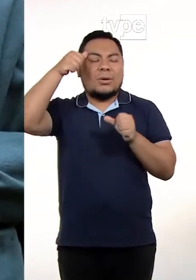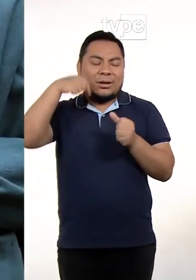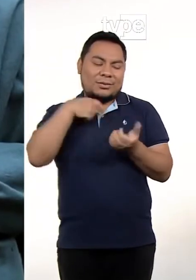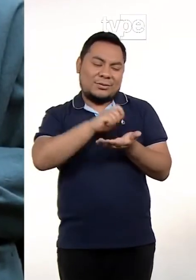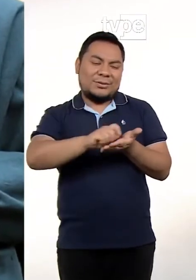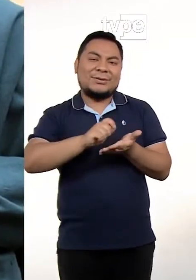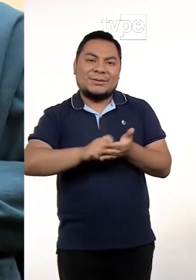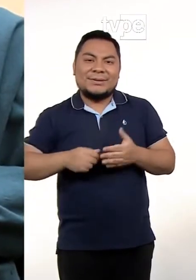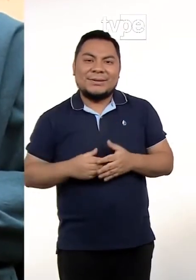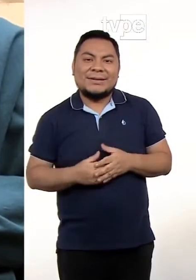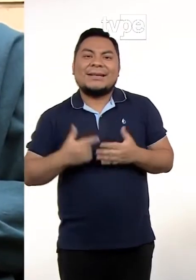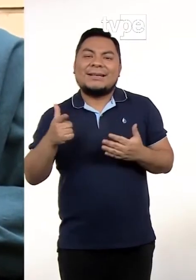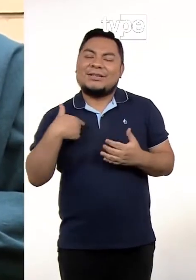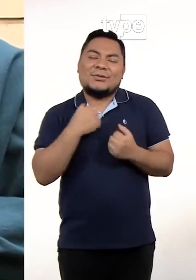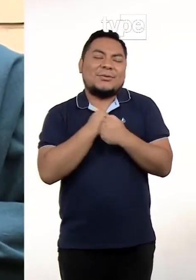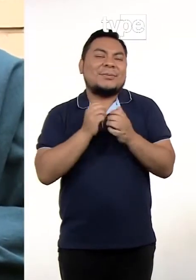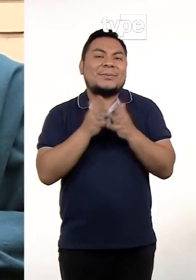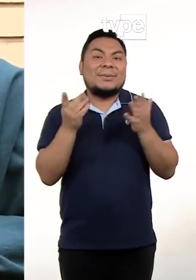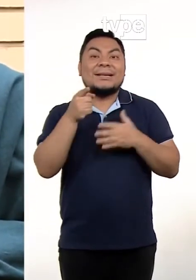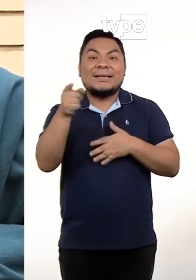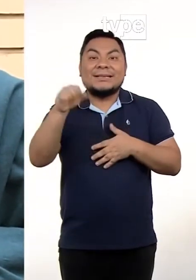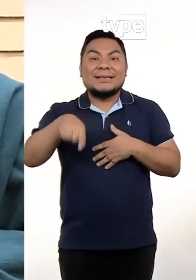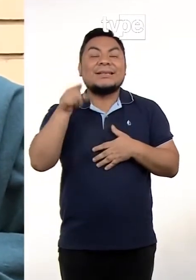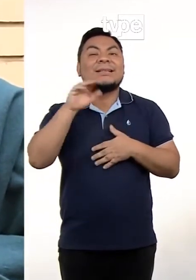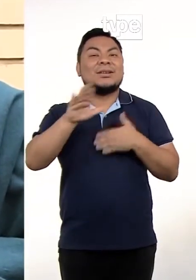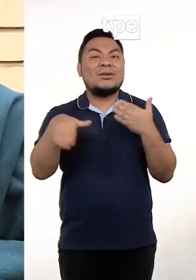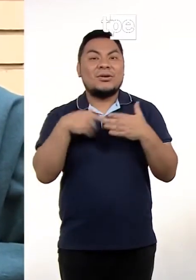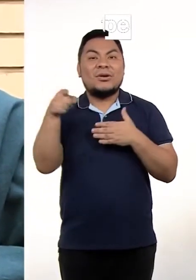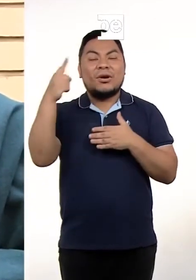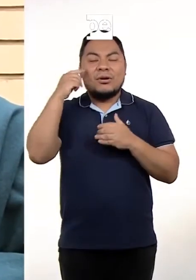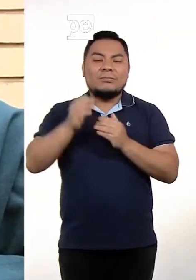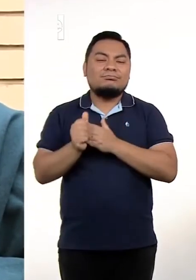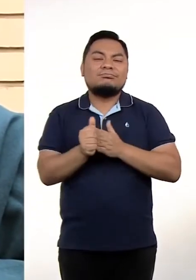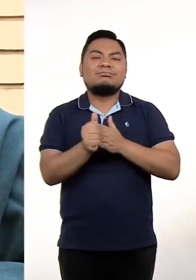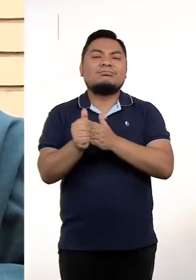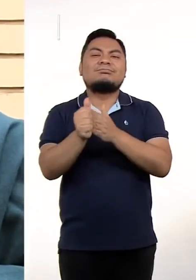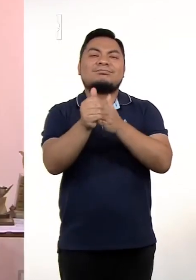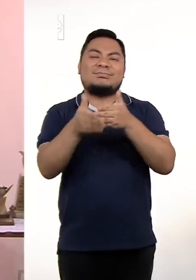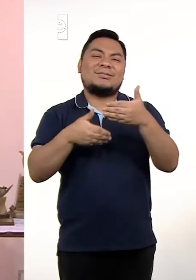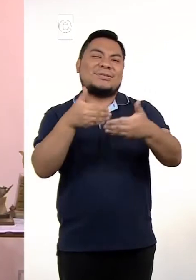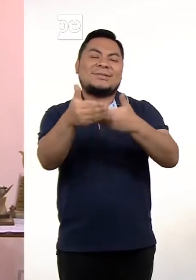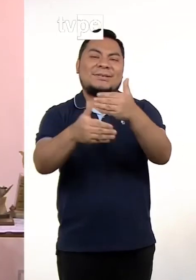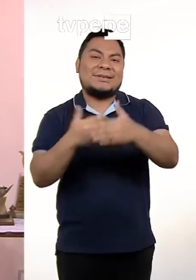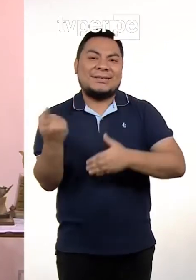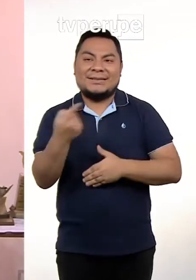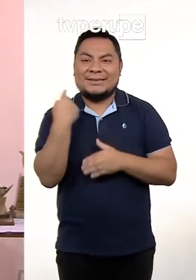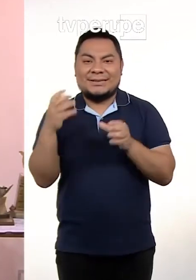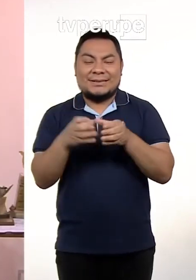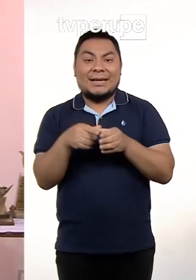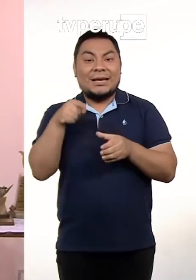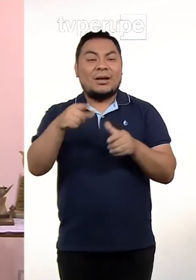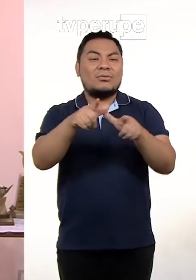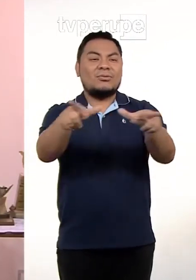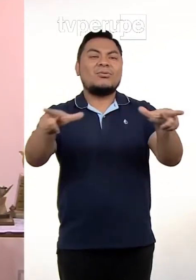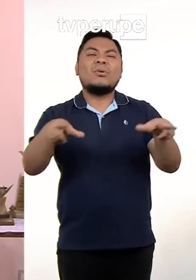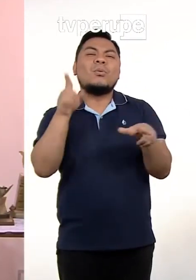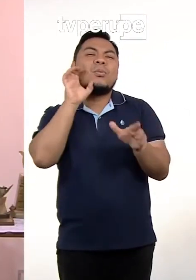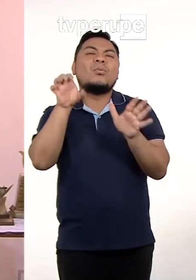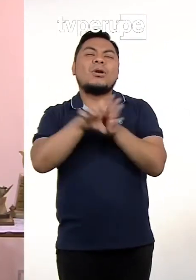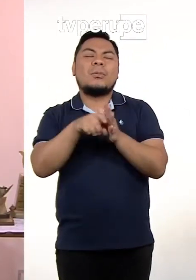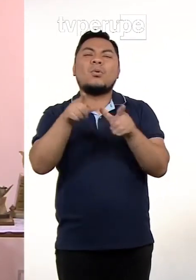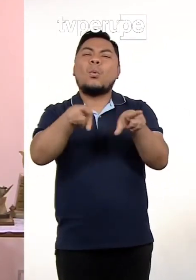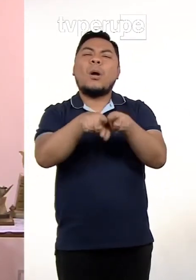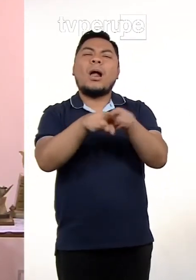huerto. Así los llamo yo. Son los retoños de mi huerto. Y ese huerto